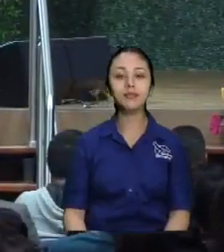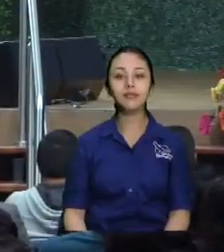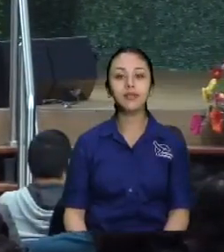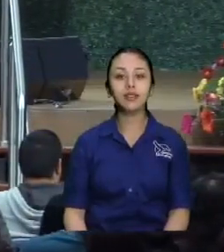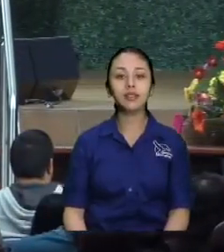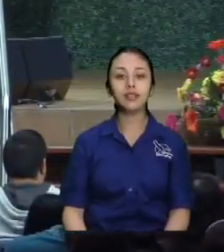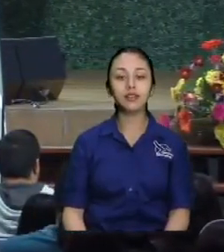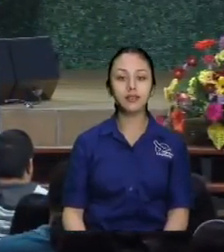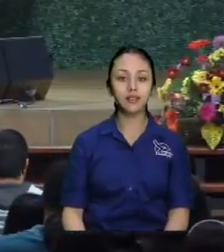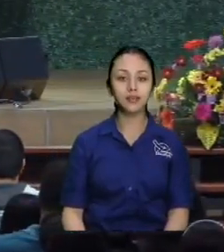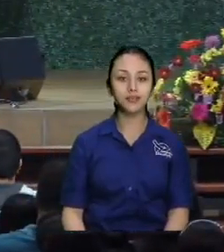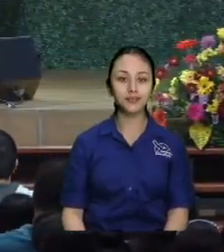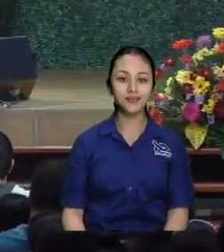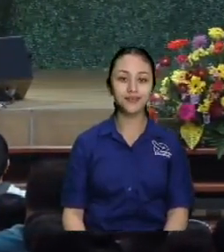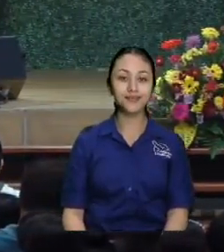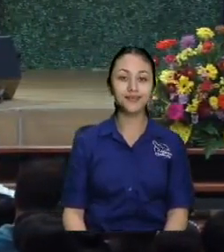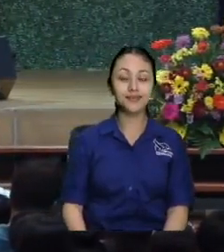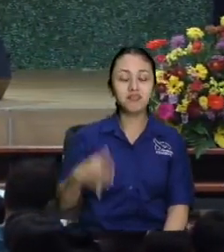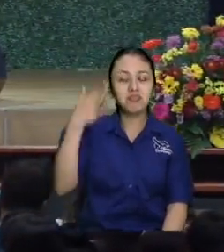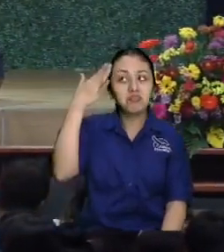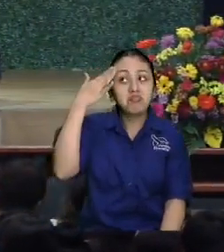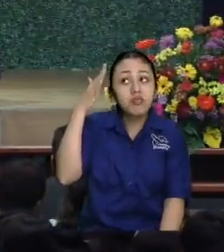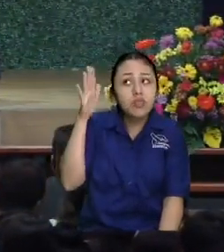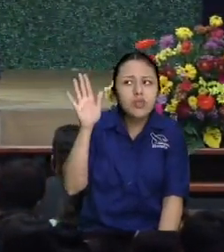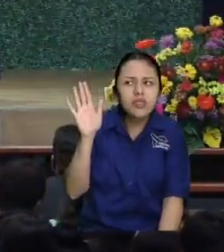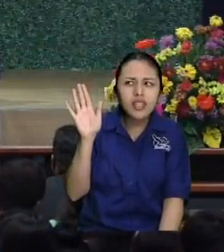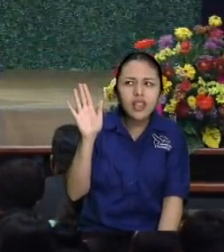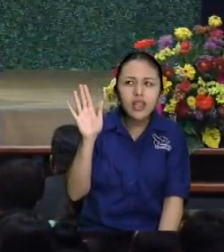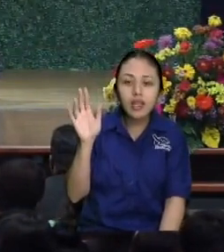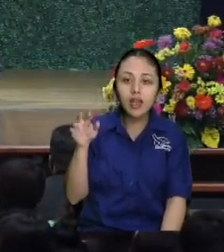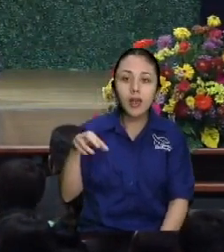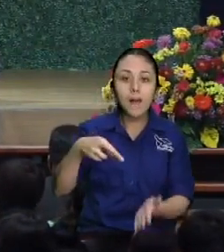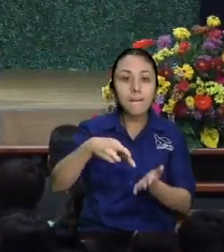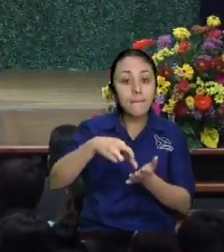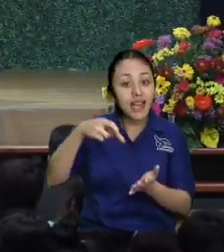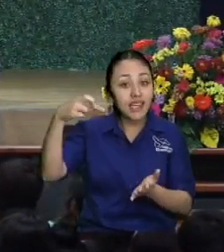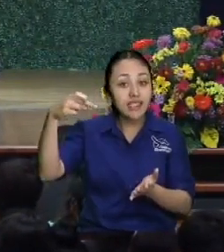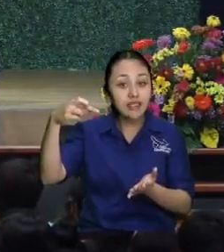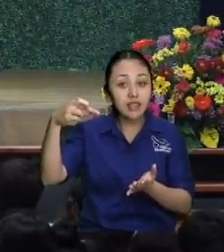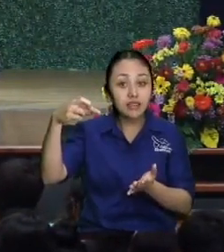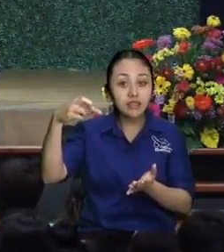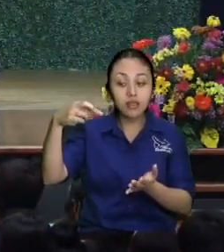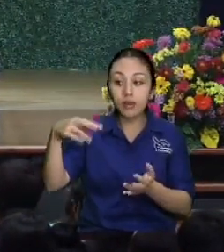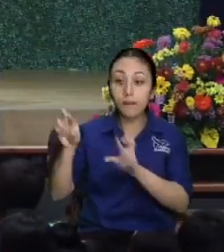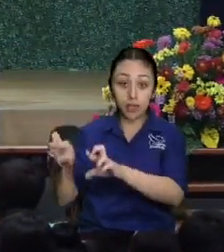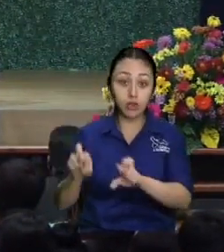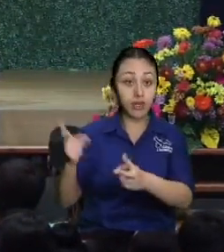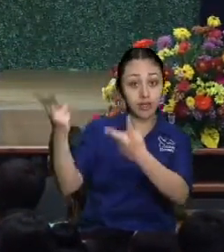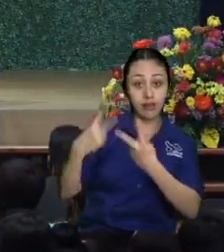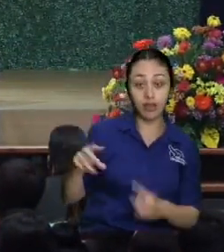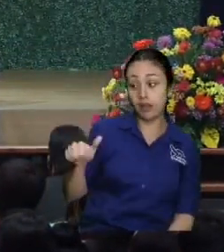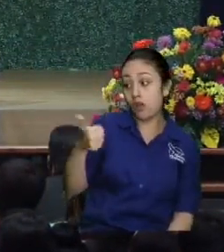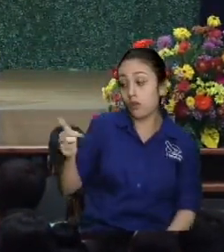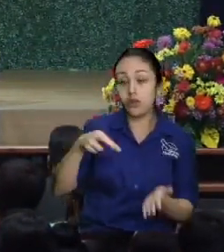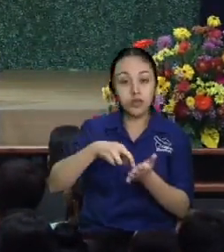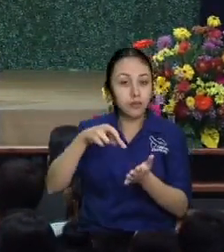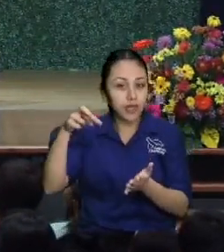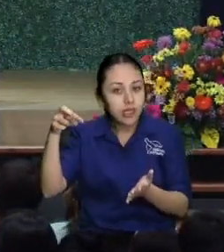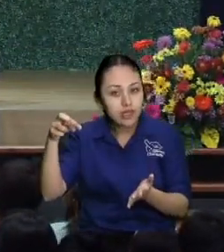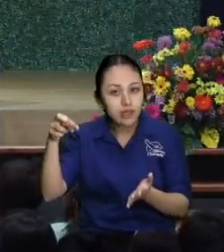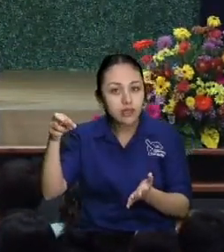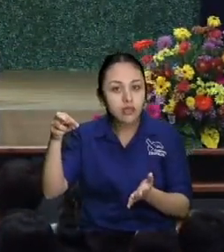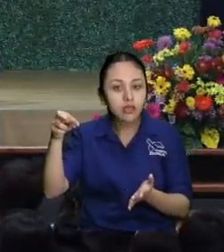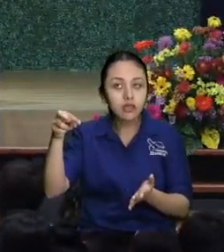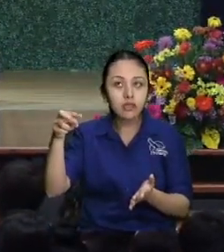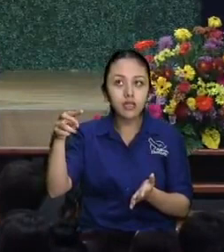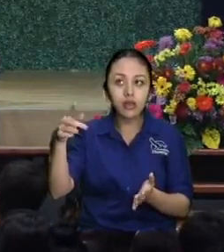si en los países de donde vienen, porque veo que hay hermanos que vienen de México, el término que voy a decir